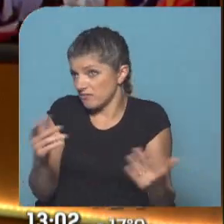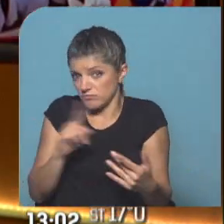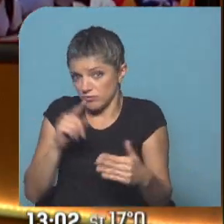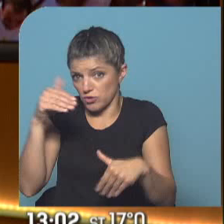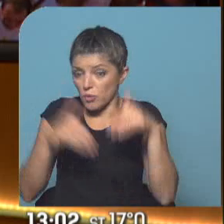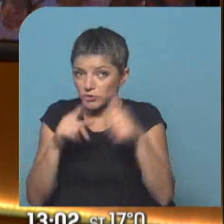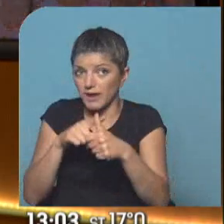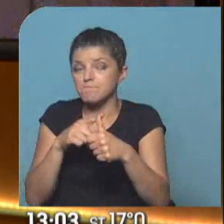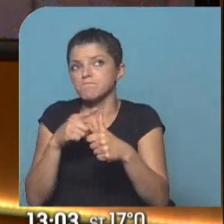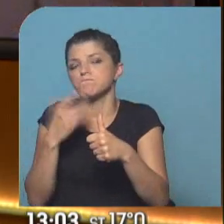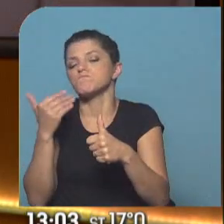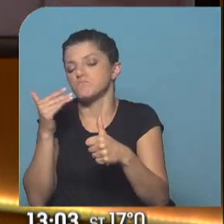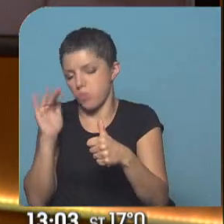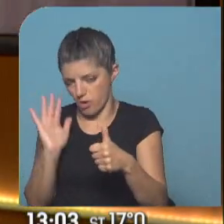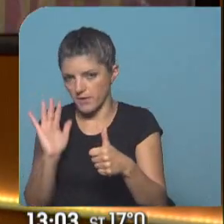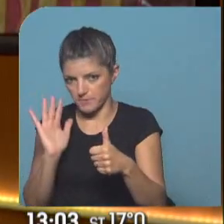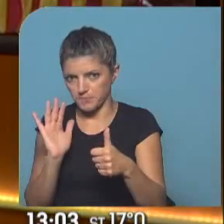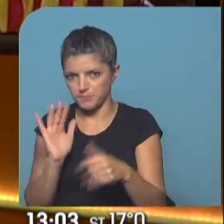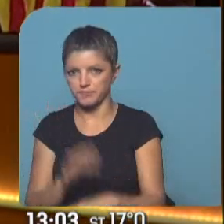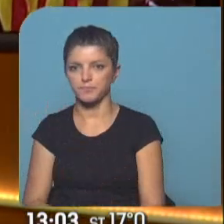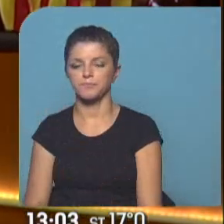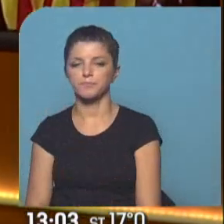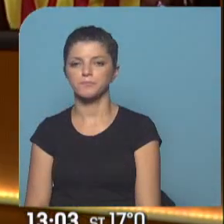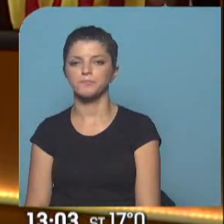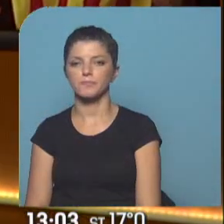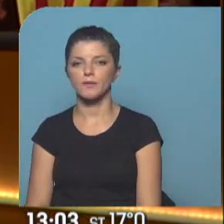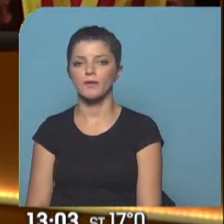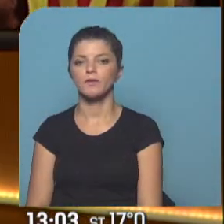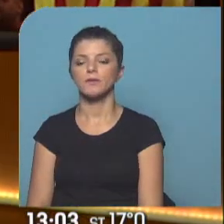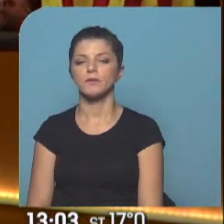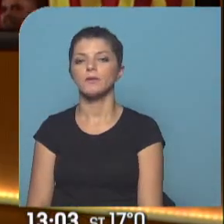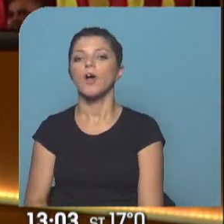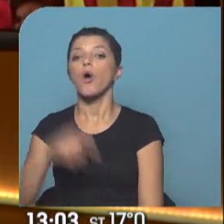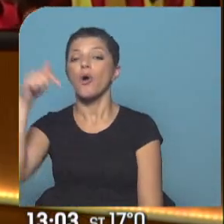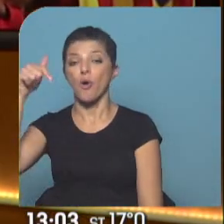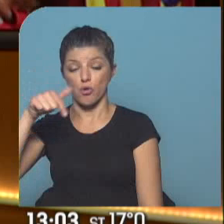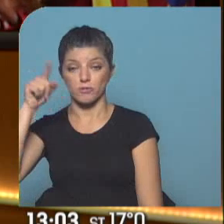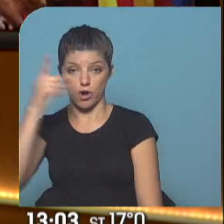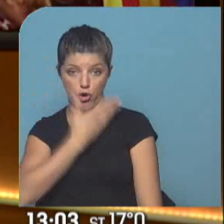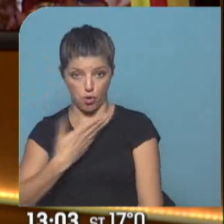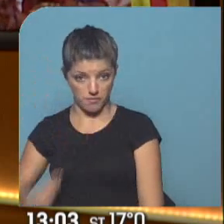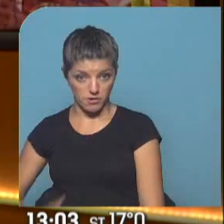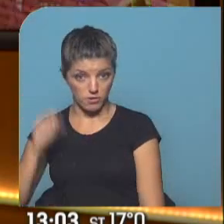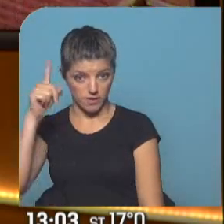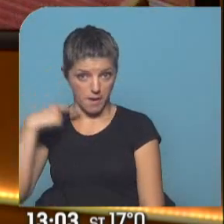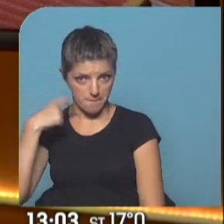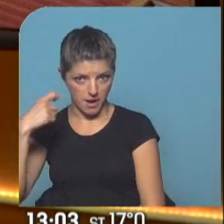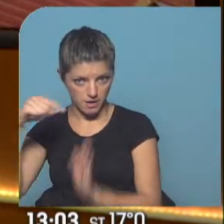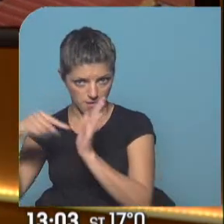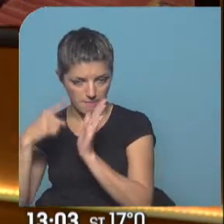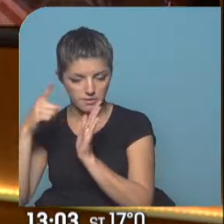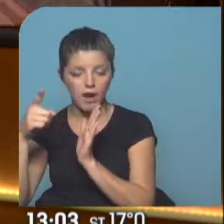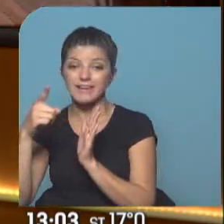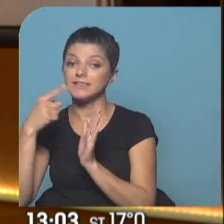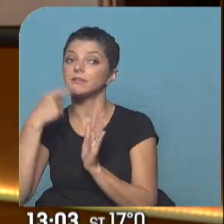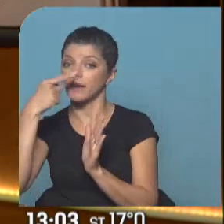ser. O sea, la escalada de violencia de hoy en día del gobierno central de Madrid es interesante. Hoy el